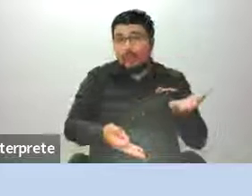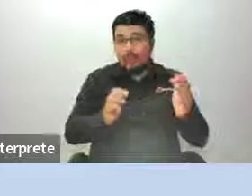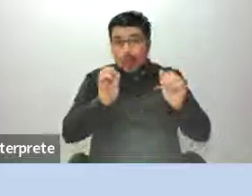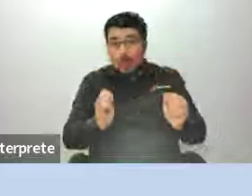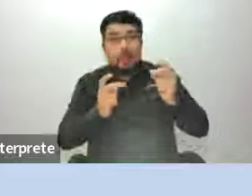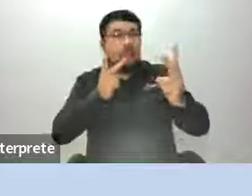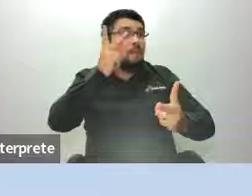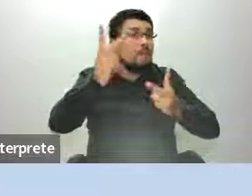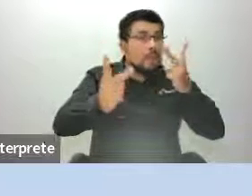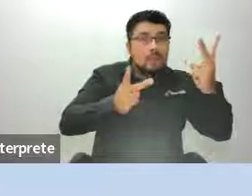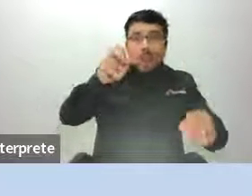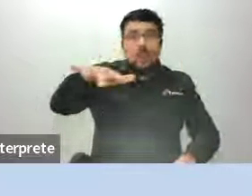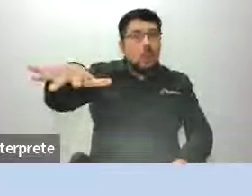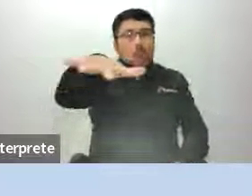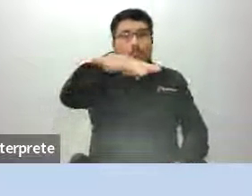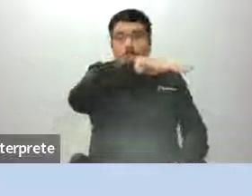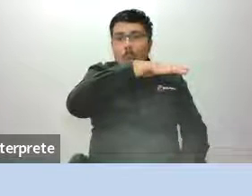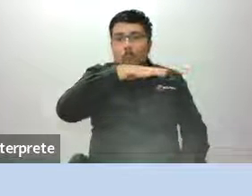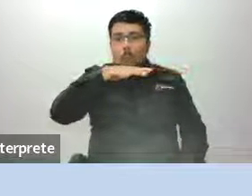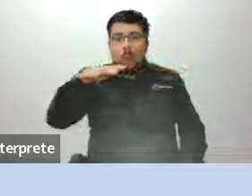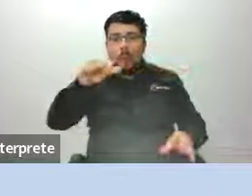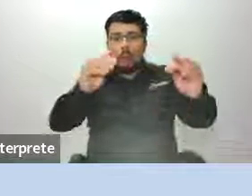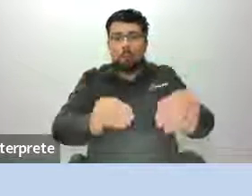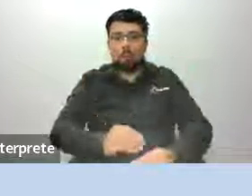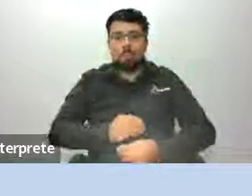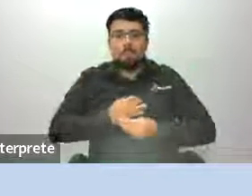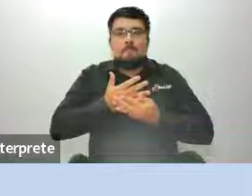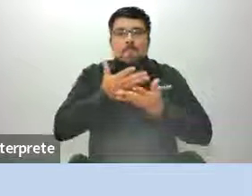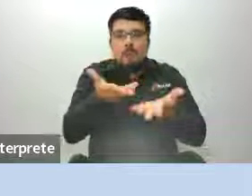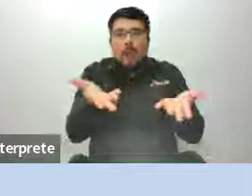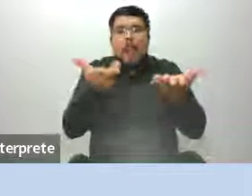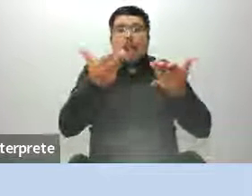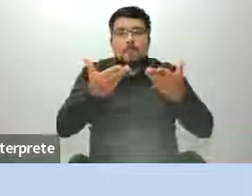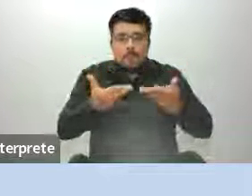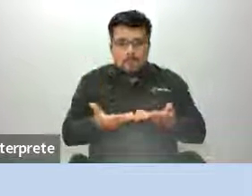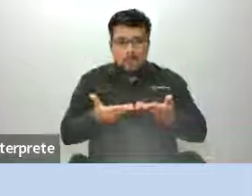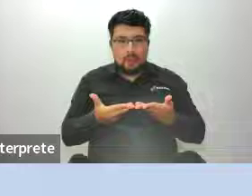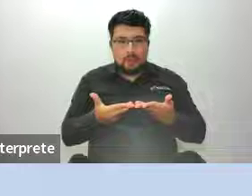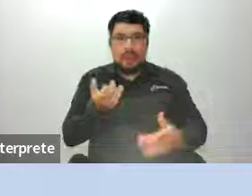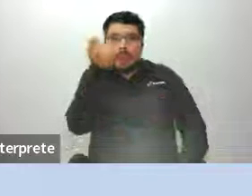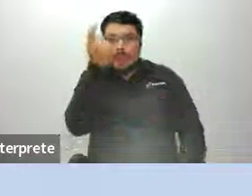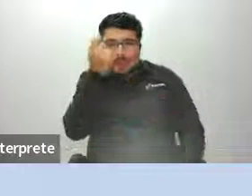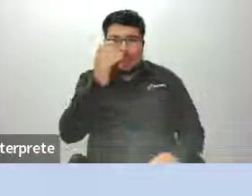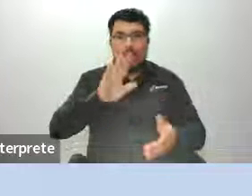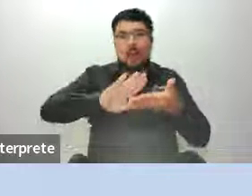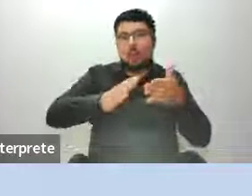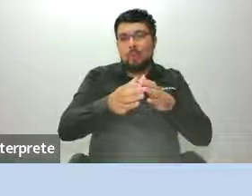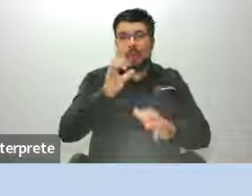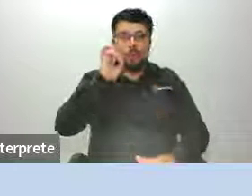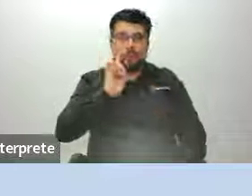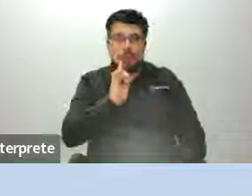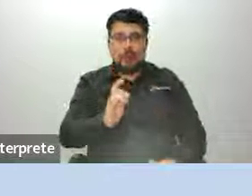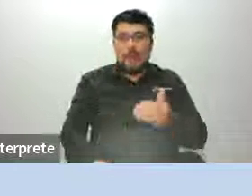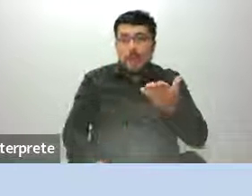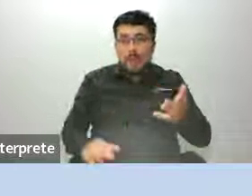nos dan la expresión de la comunidad sorda. Y en este marco,